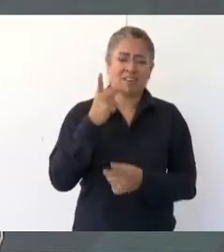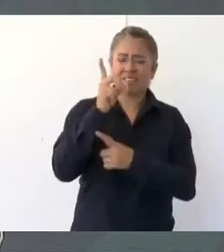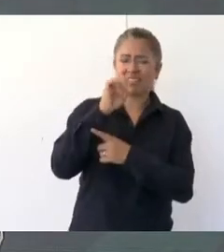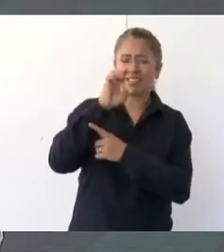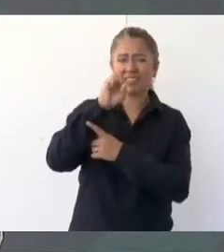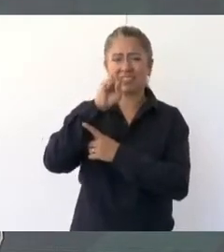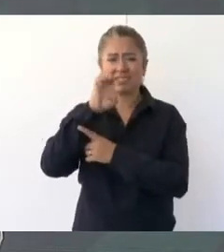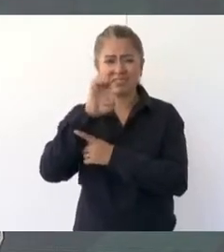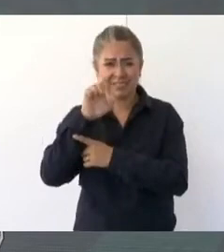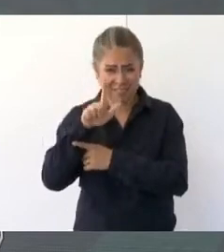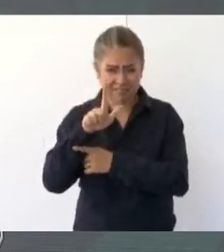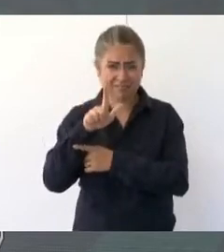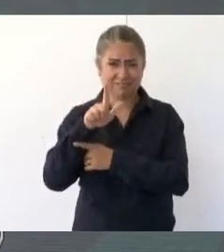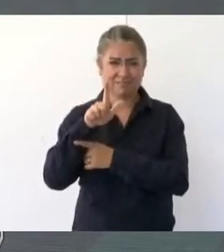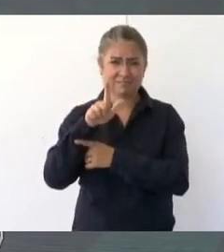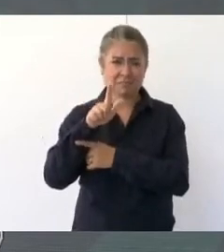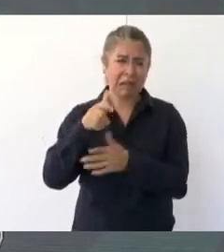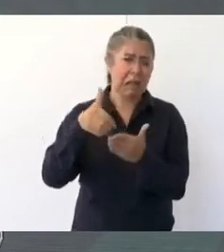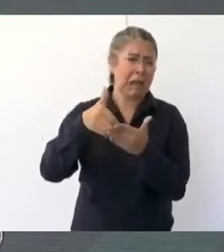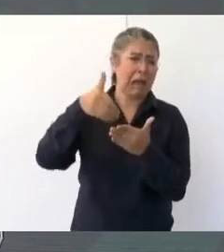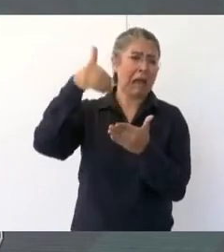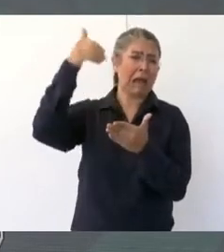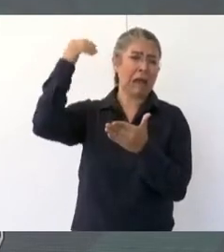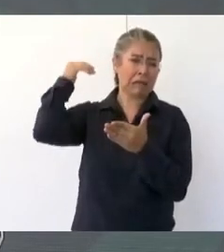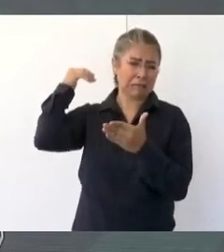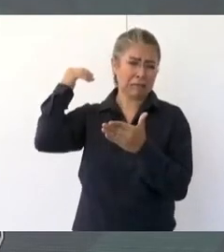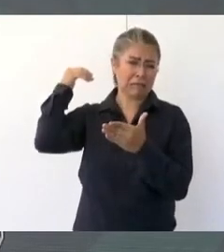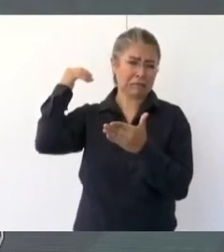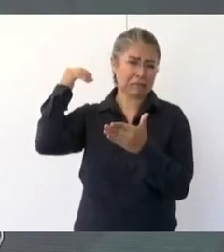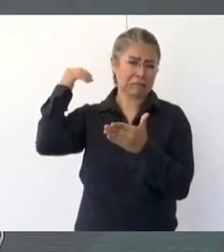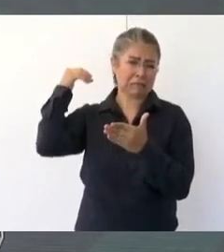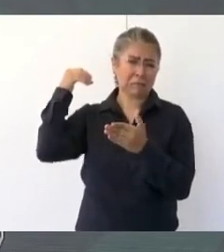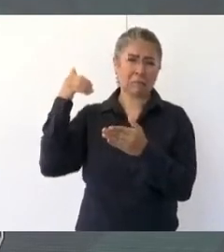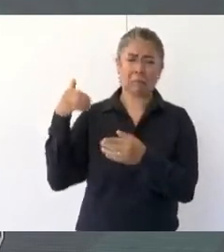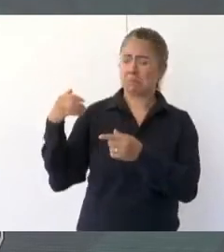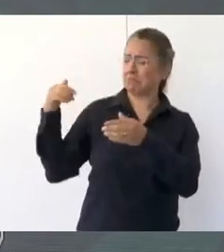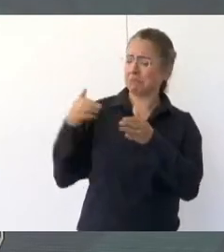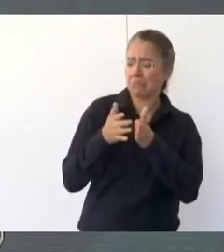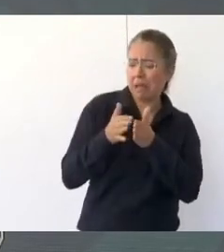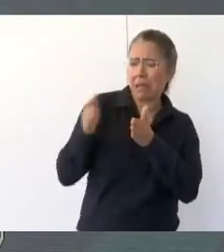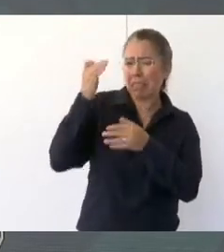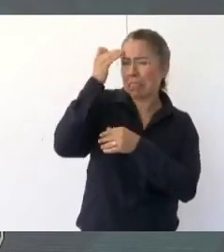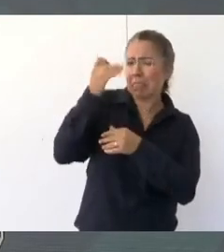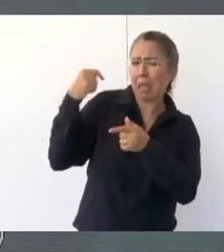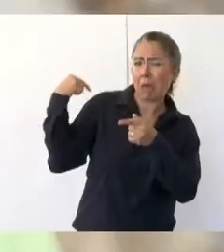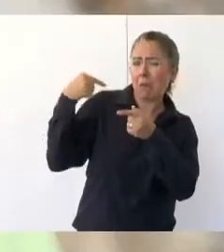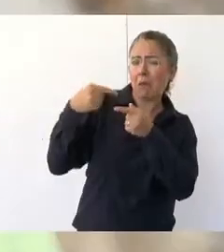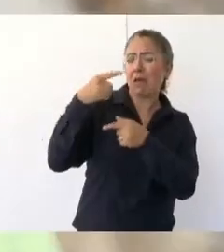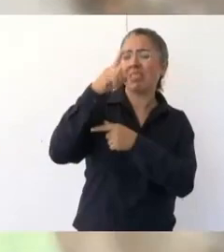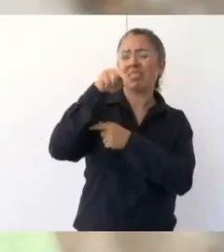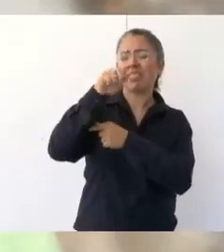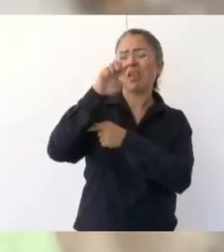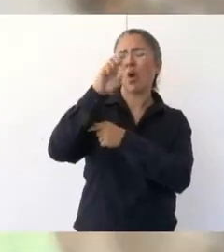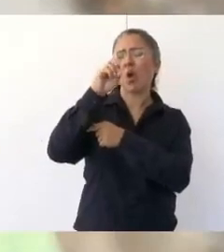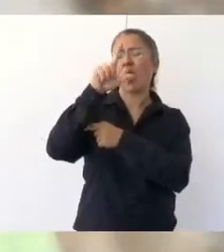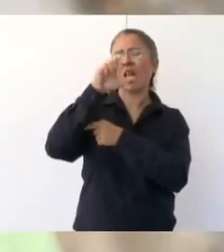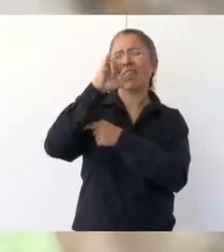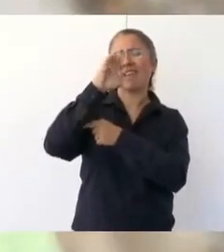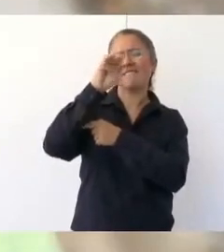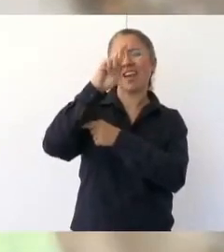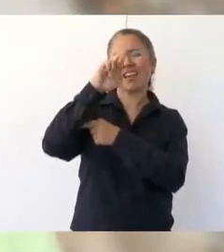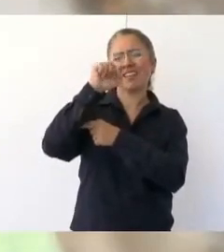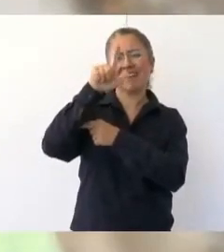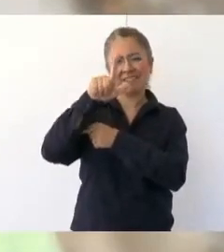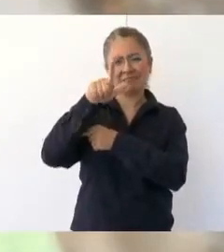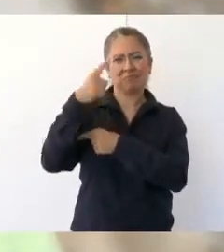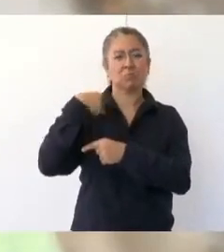antes, durante todo el periodo neoliberal, era vender el petróleo crudo y comprar la